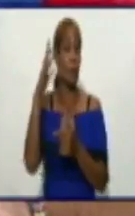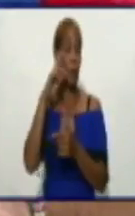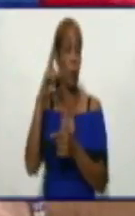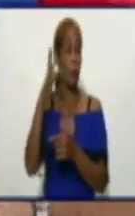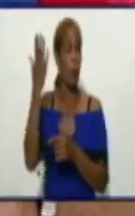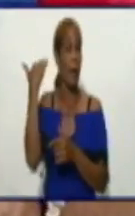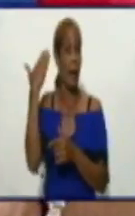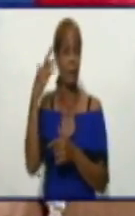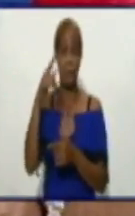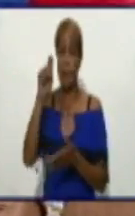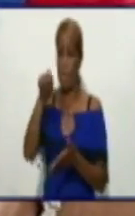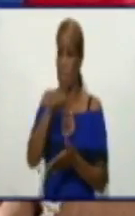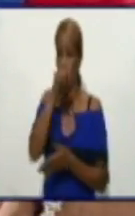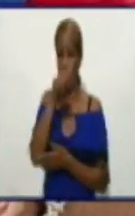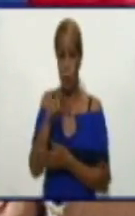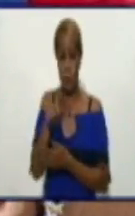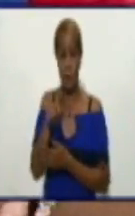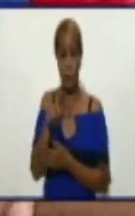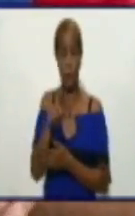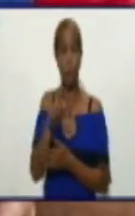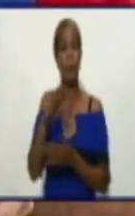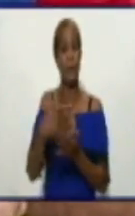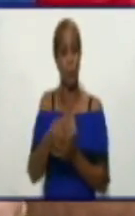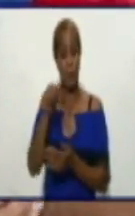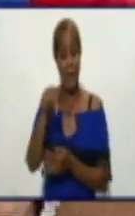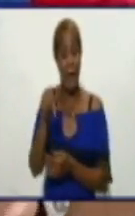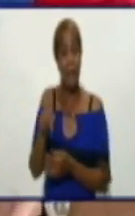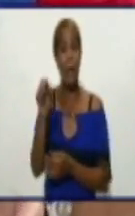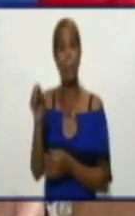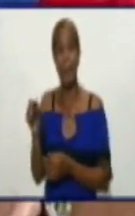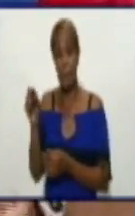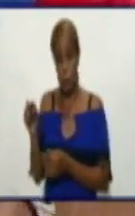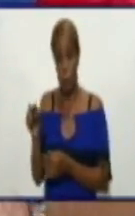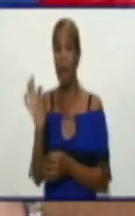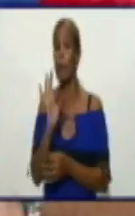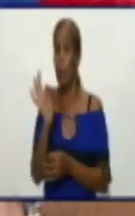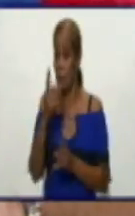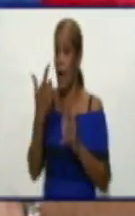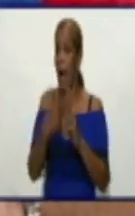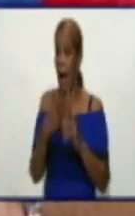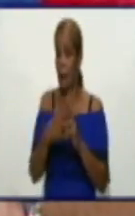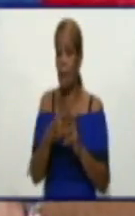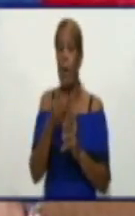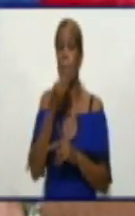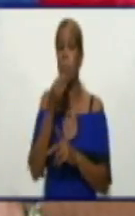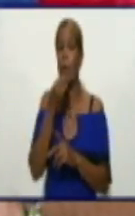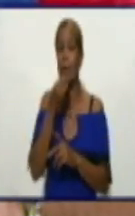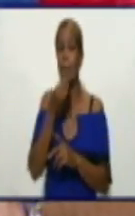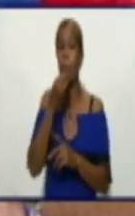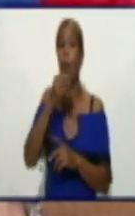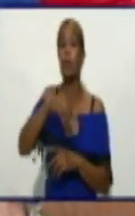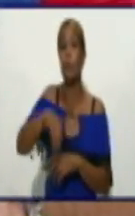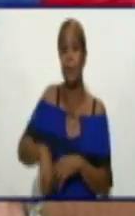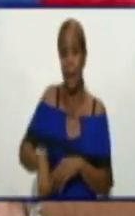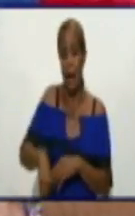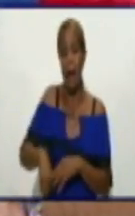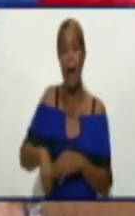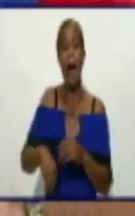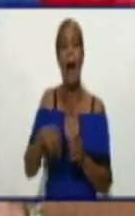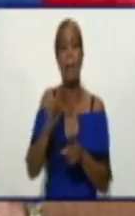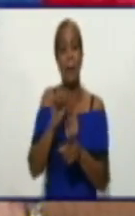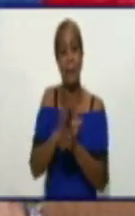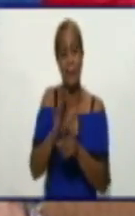Es decir, estas personas con estos medios de transporte, que también quedan algunos en nuestra provincia, tienen la posibilidad a partir del 5 de agosto y